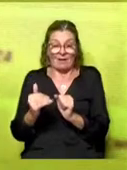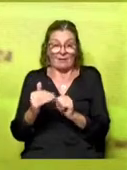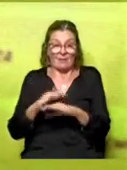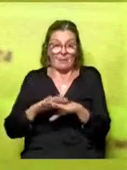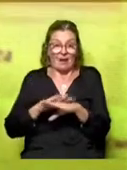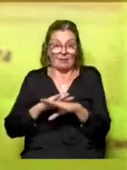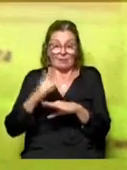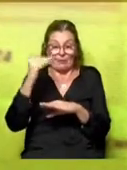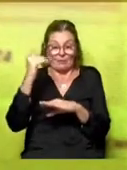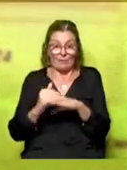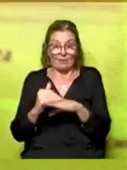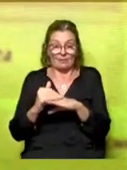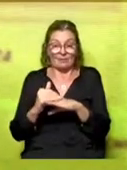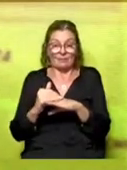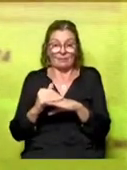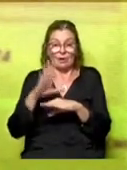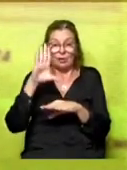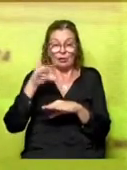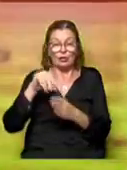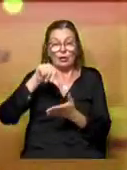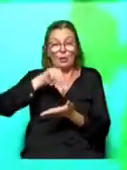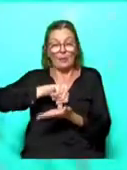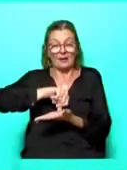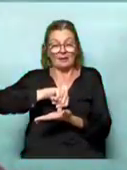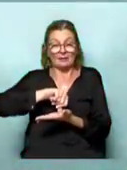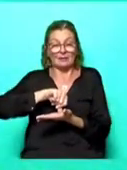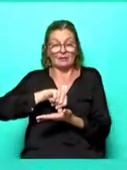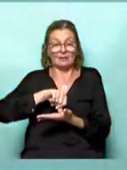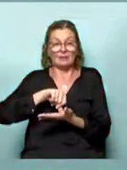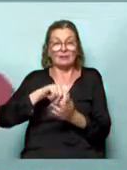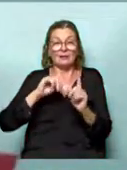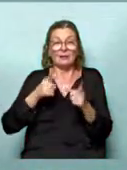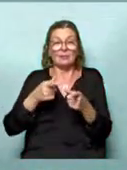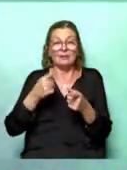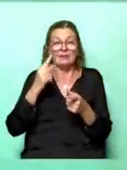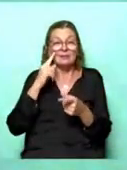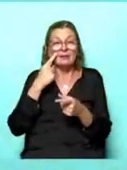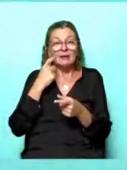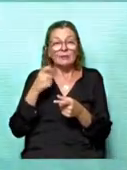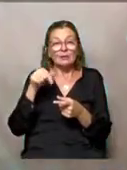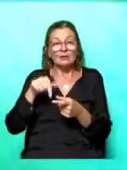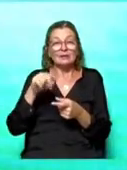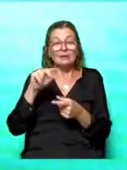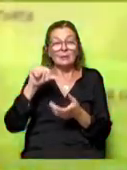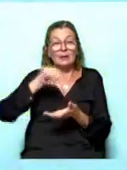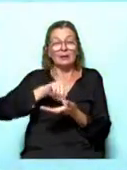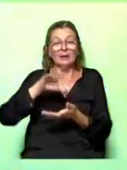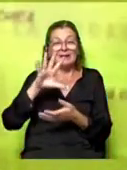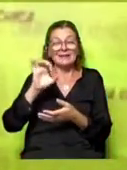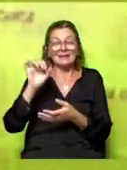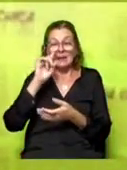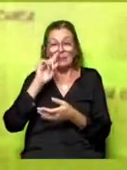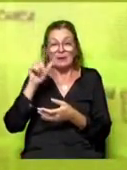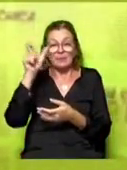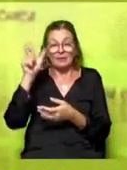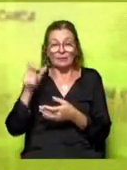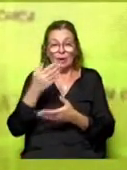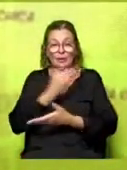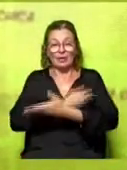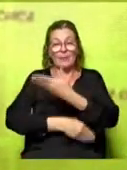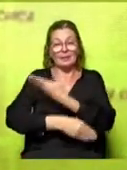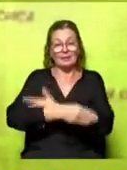máxima expresión. En todos los países bajó la... También tener presente que en este país hay 500.000 personas con